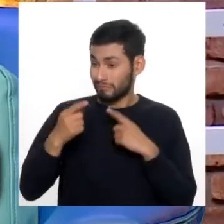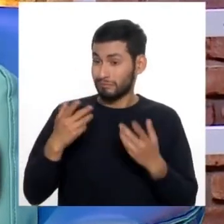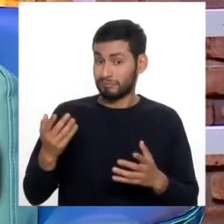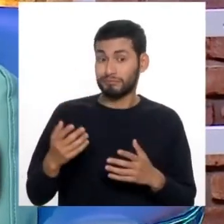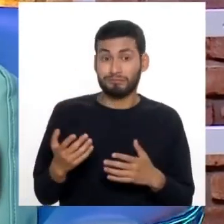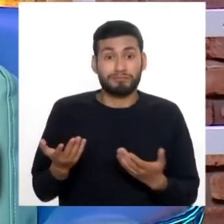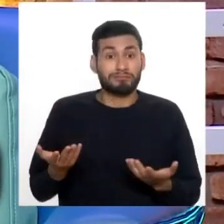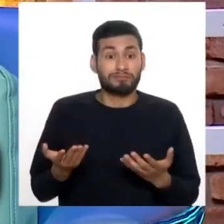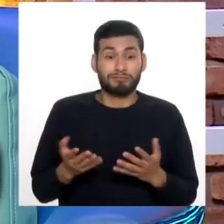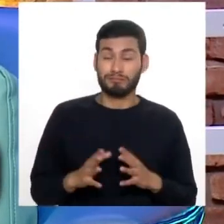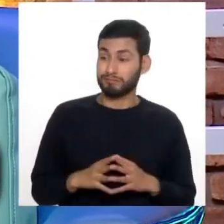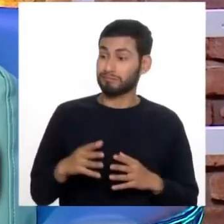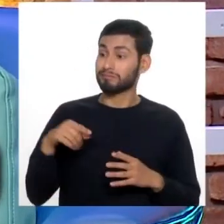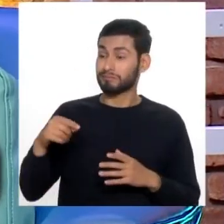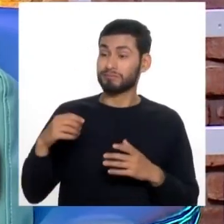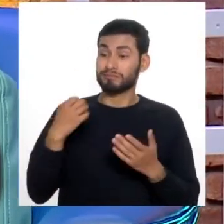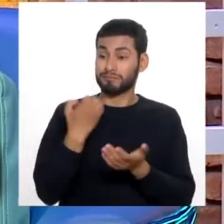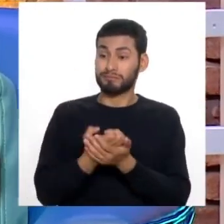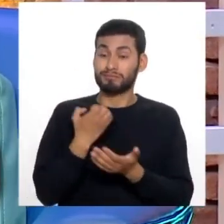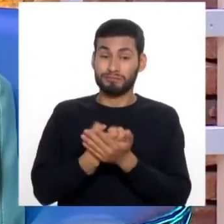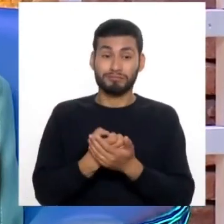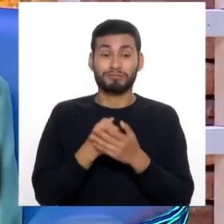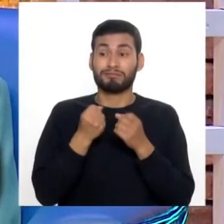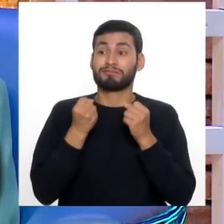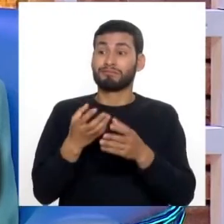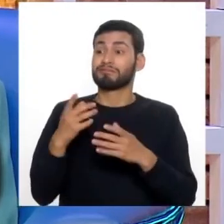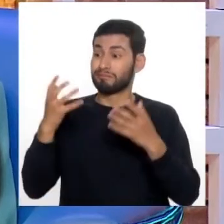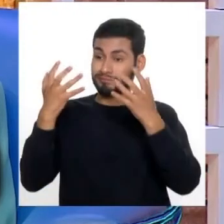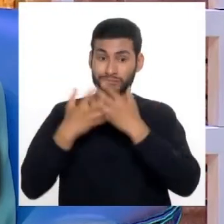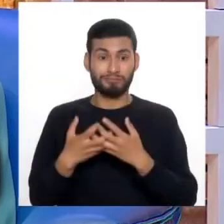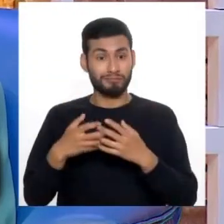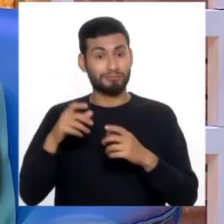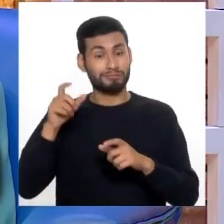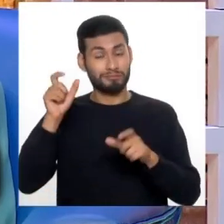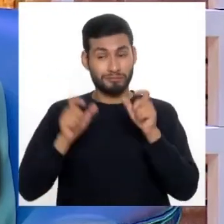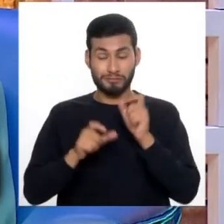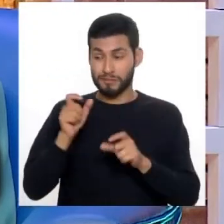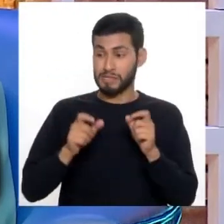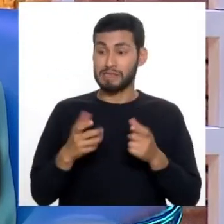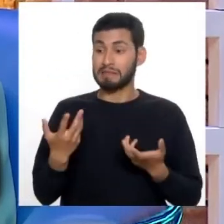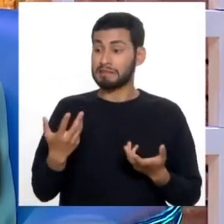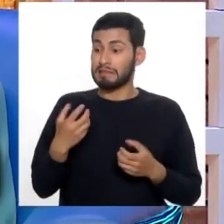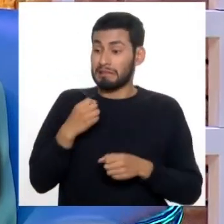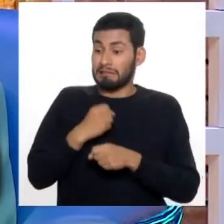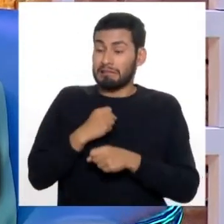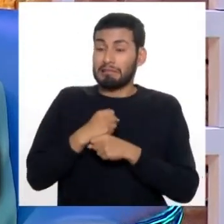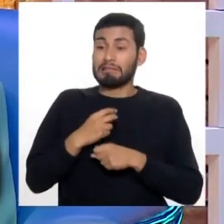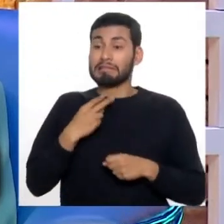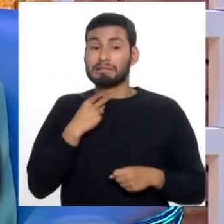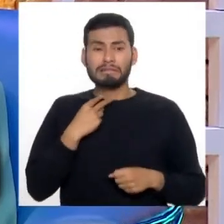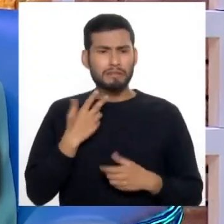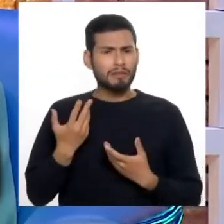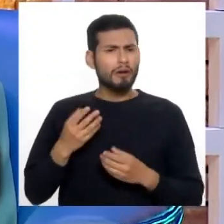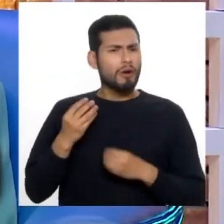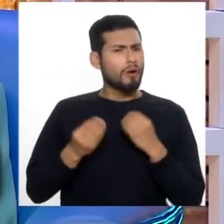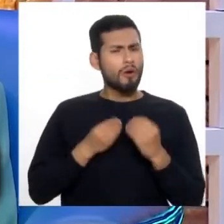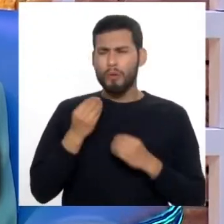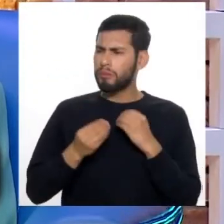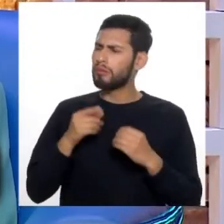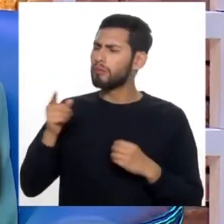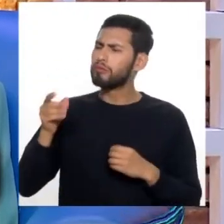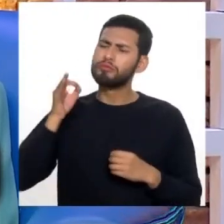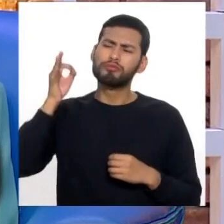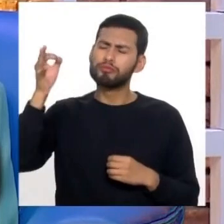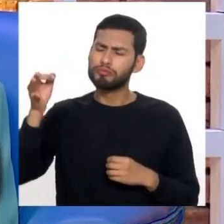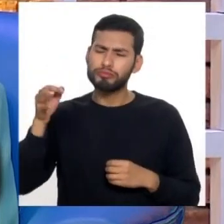momento, va a haber un impacto económico en las empresas, hay gente que se va a quedar sin trabajo. ¿Cómo están afrontando el